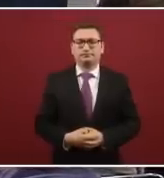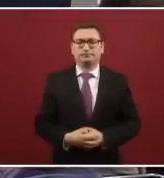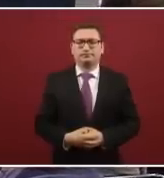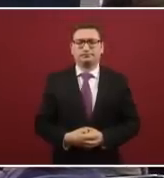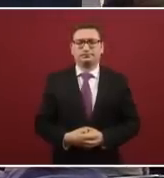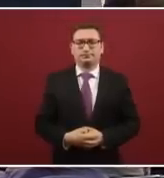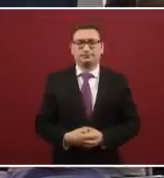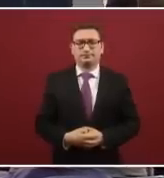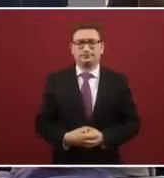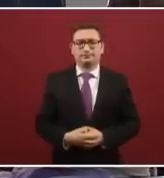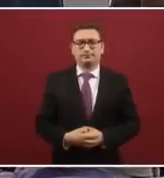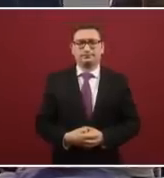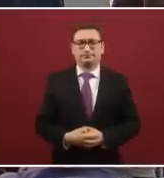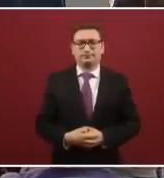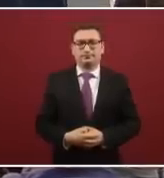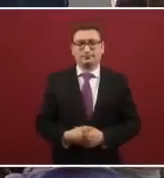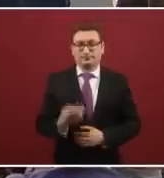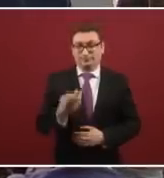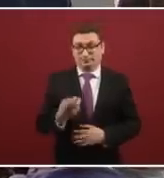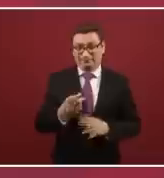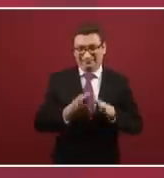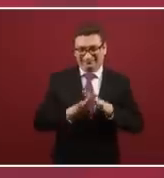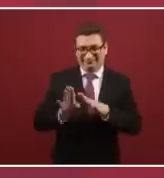problema, como tú lo mencionas,